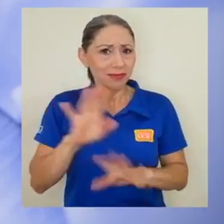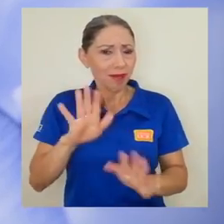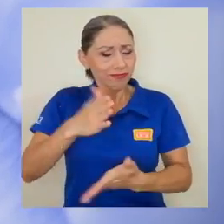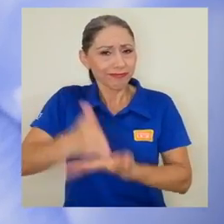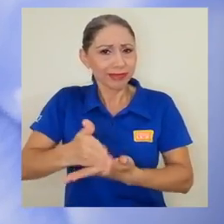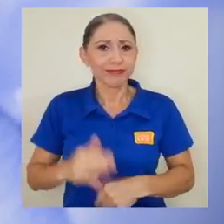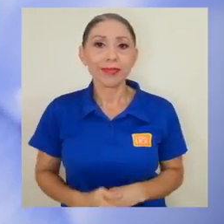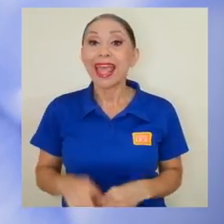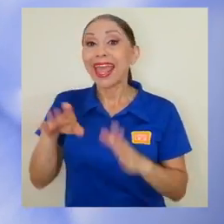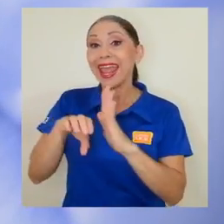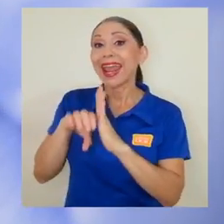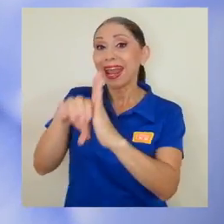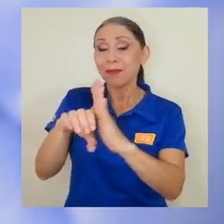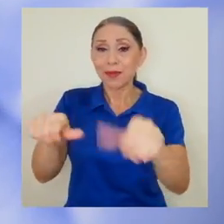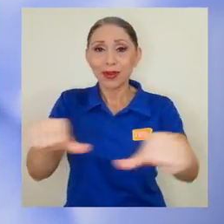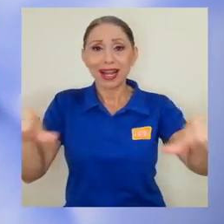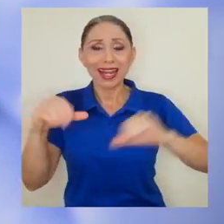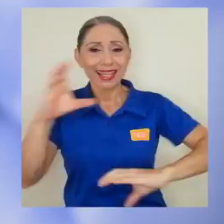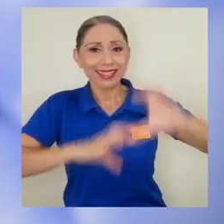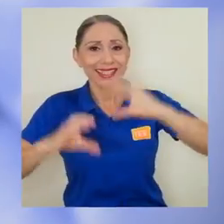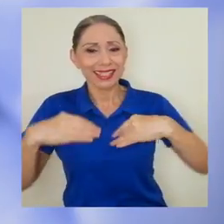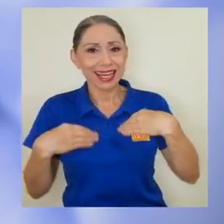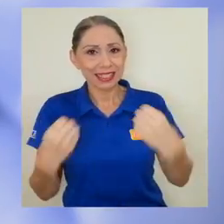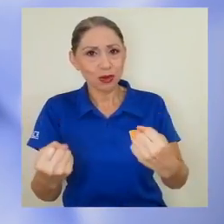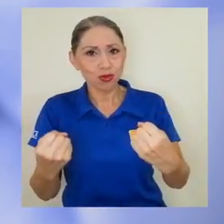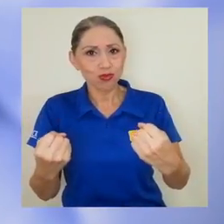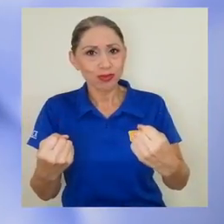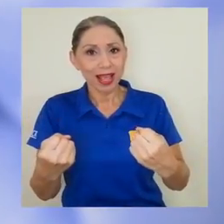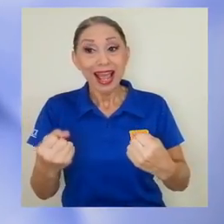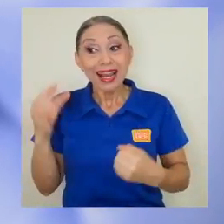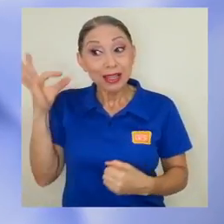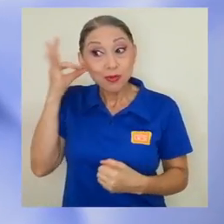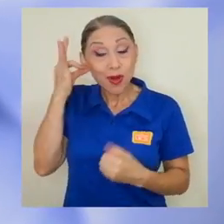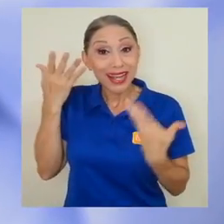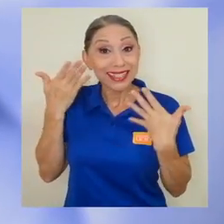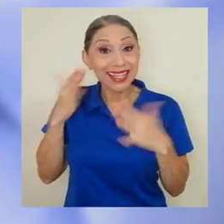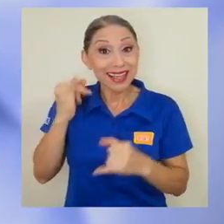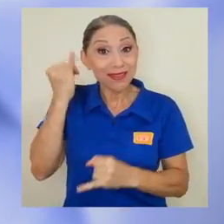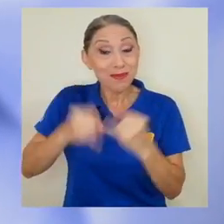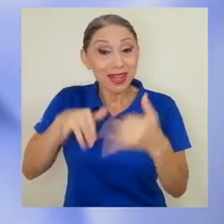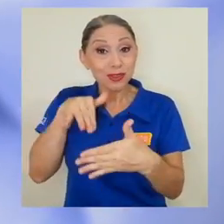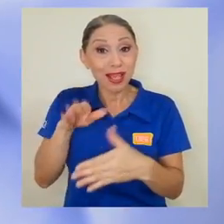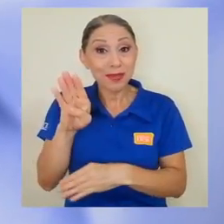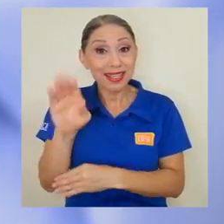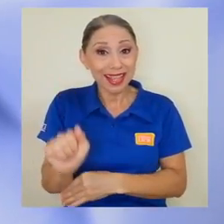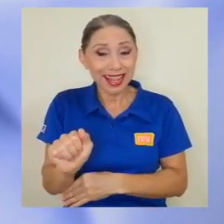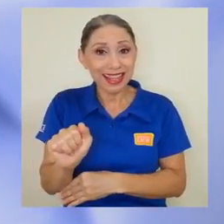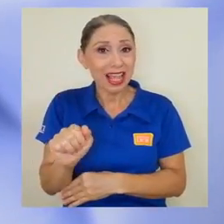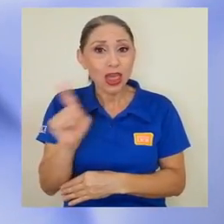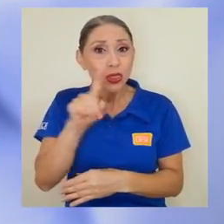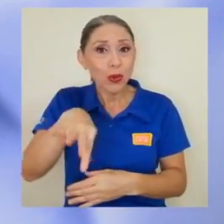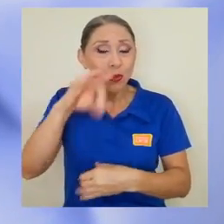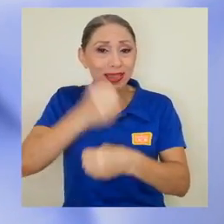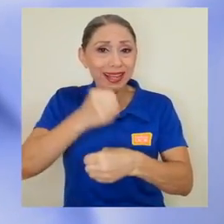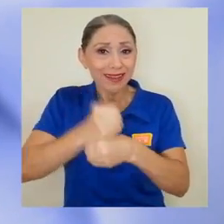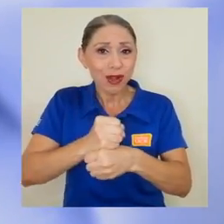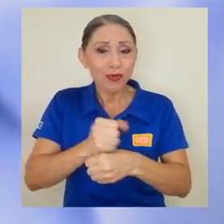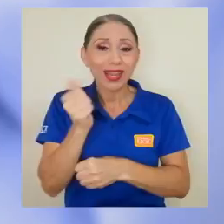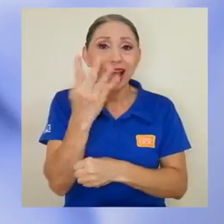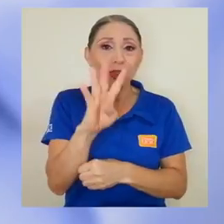problemática se da en el área de ciencias de la salud, donde el desempleo para las bachilleres es del 14,66% frente